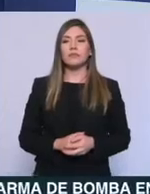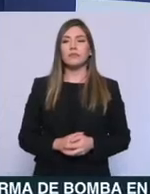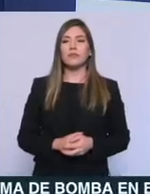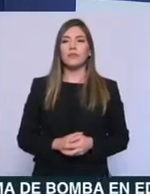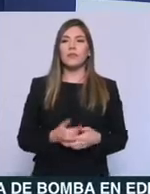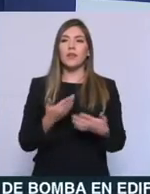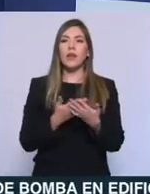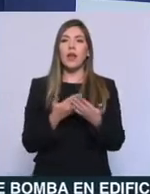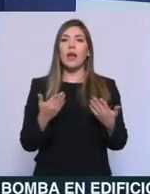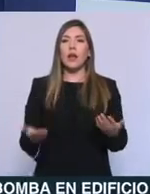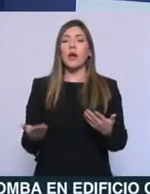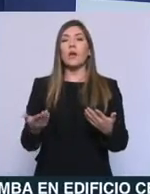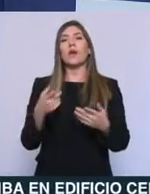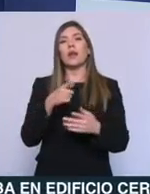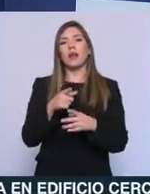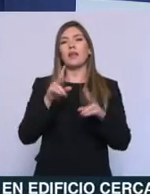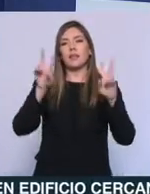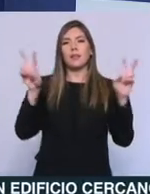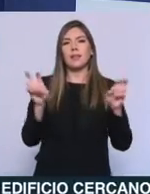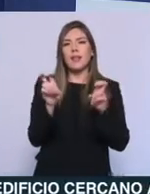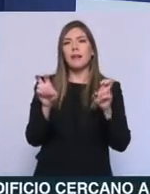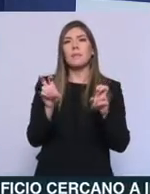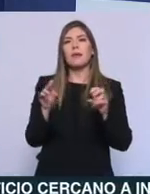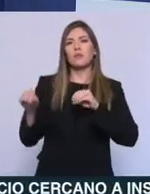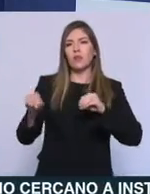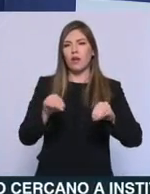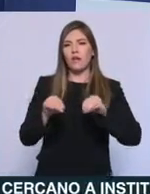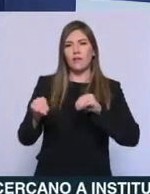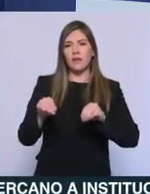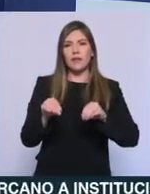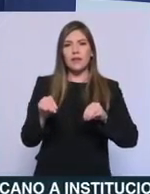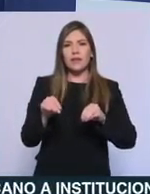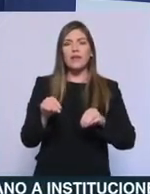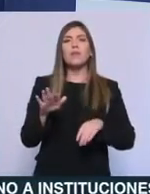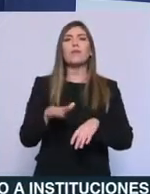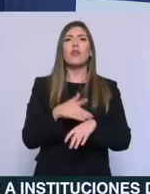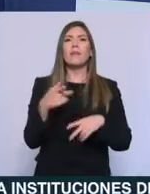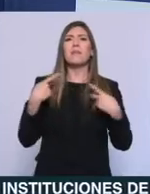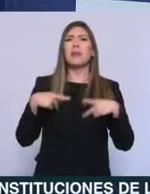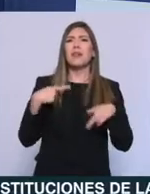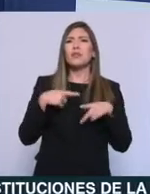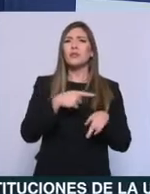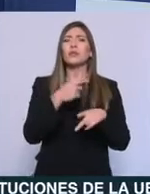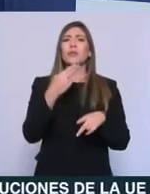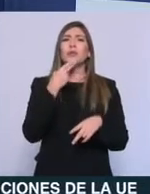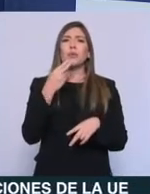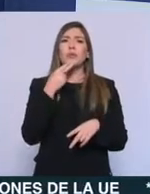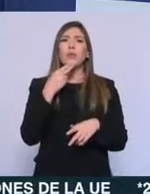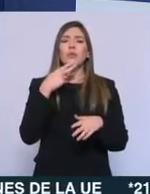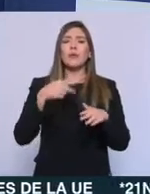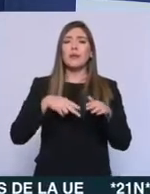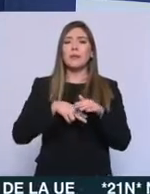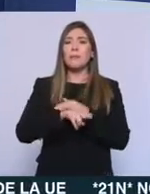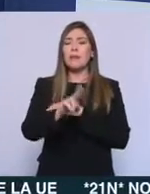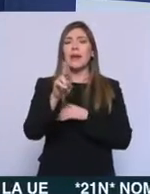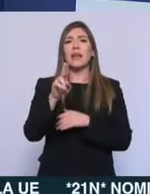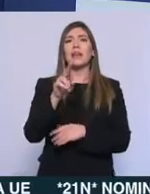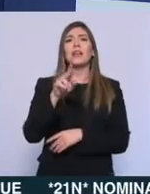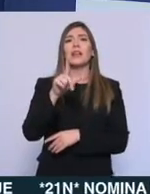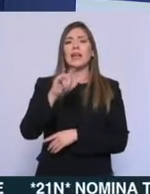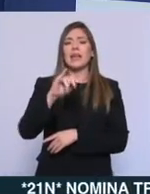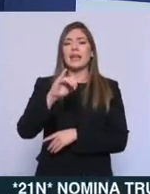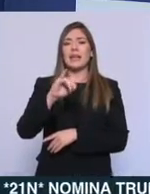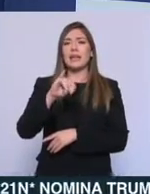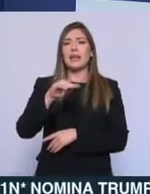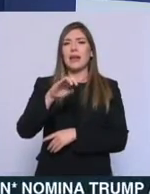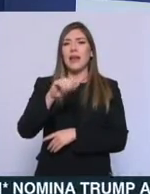Vamos ahora a temas de movilidad, porque para apoyar a las personas de sectores vulnerables que usan la línea 7 del metro, mientras se da mantenimiento a las escaleras